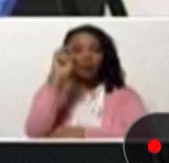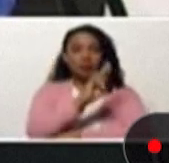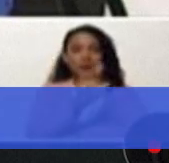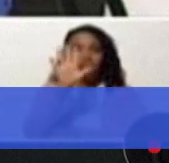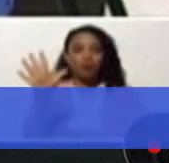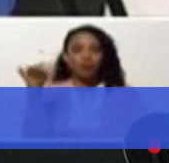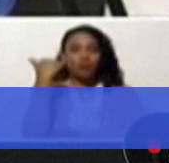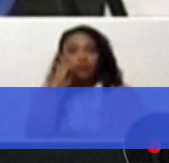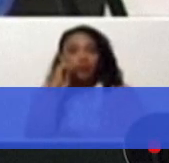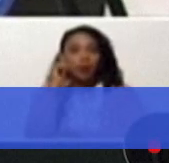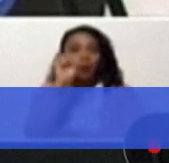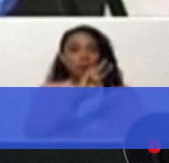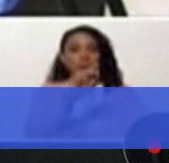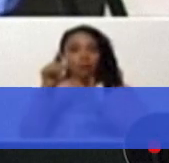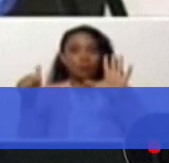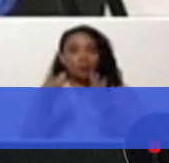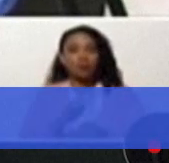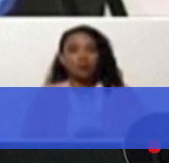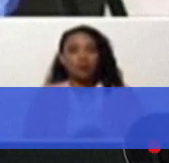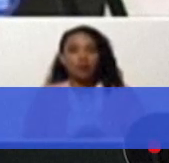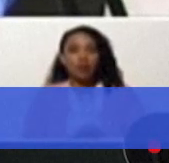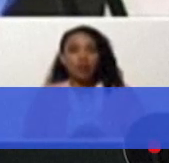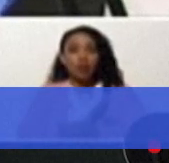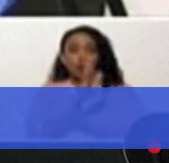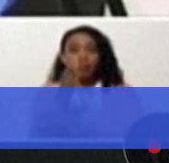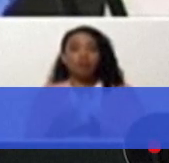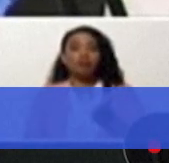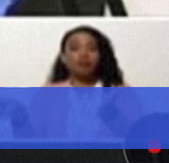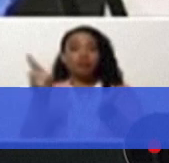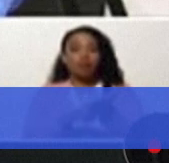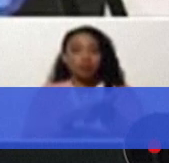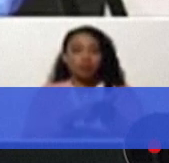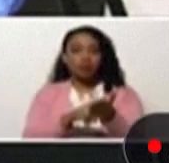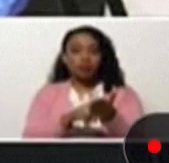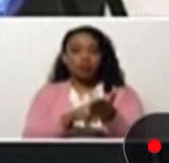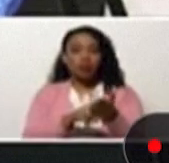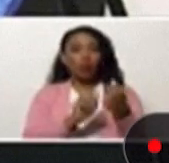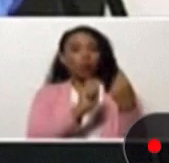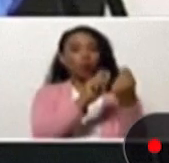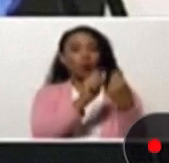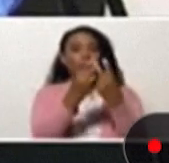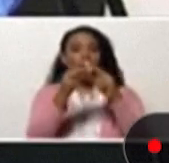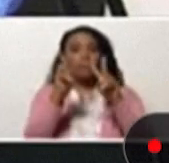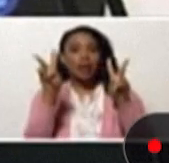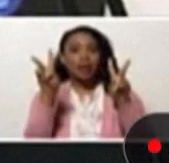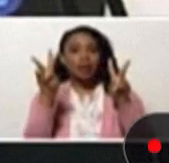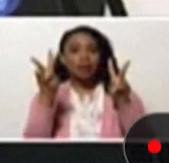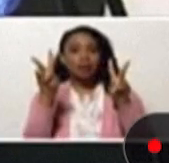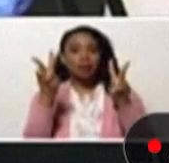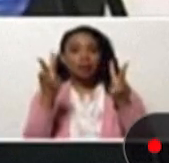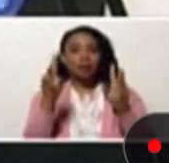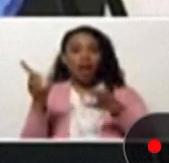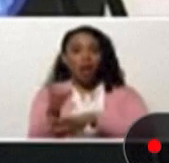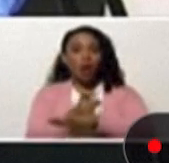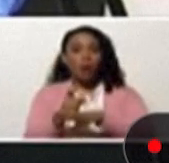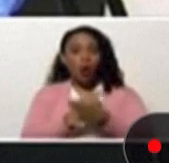sábado 26 se van a retomar los diálogos de paz entre el